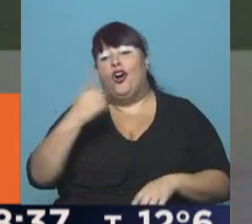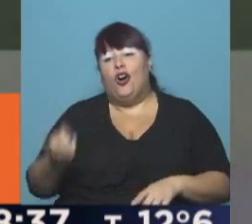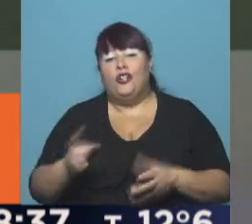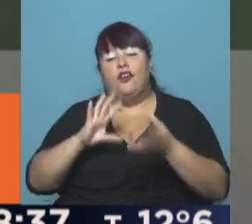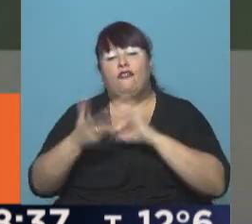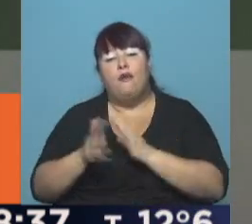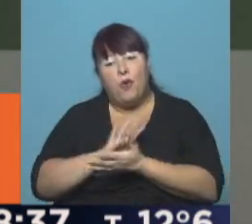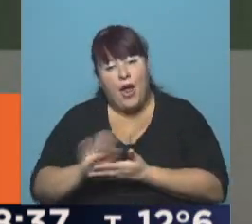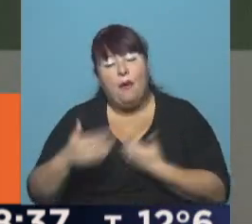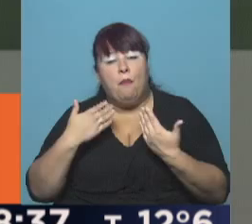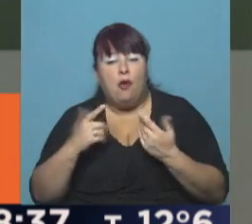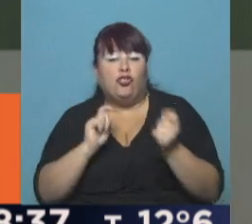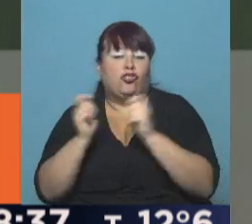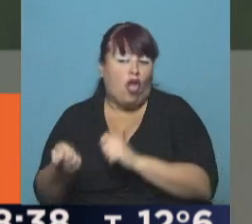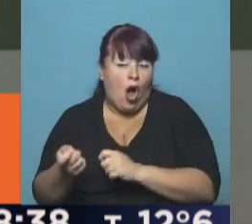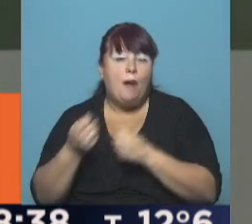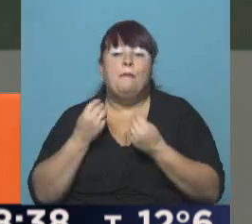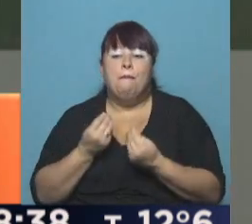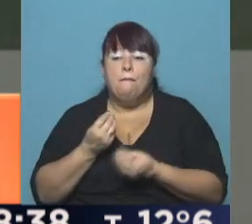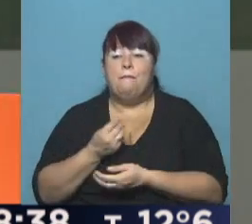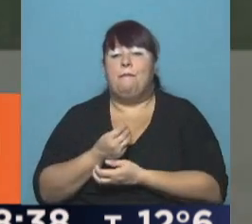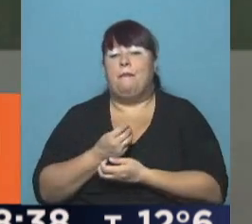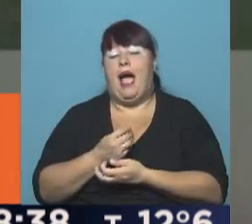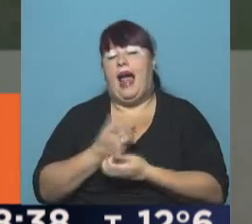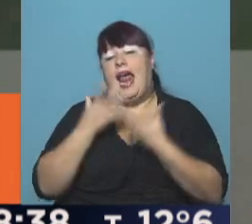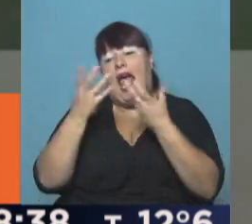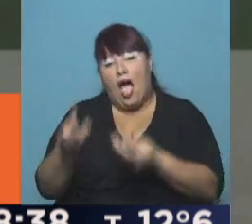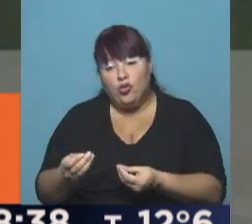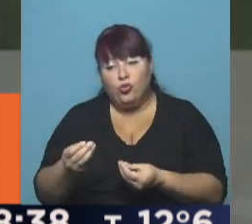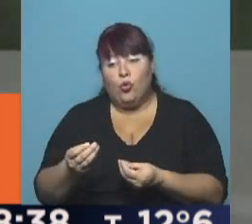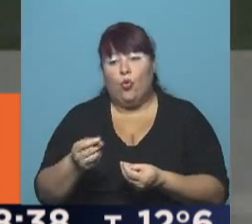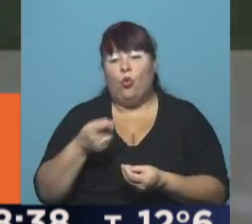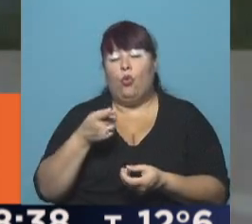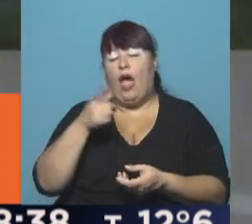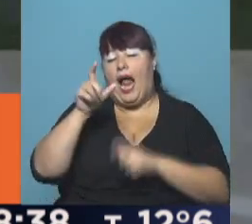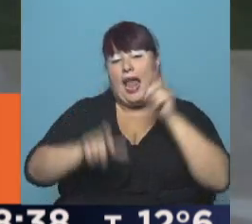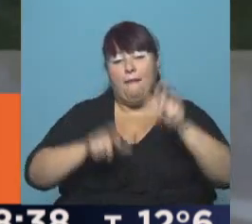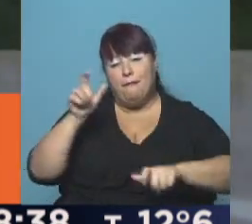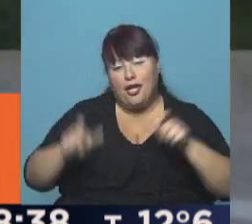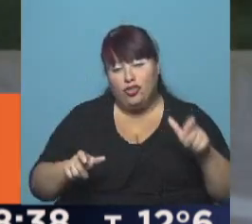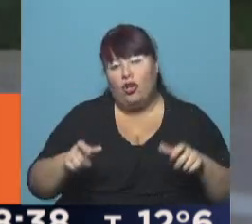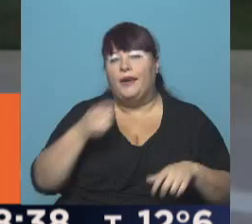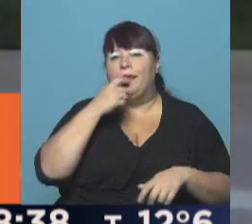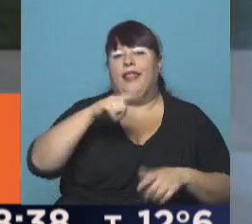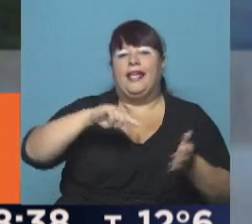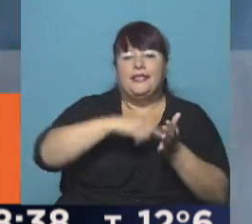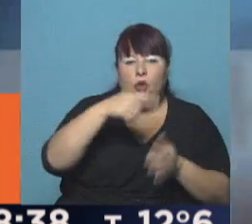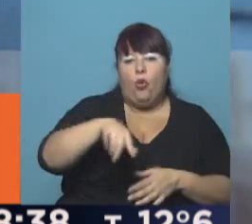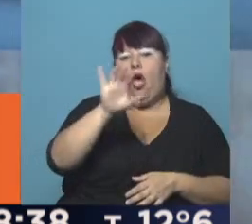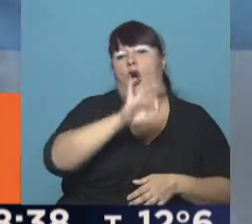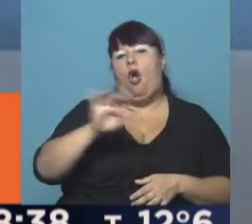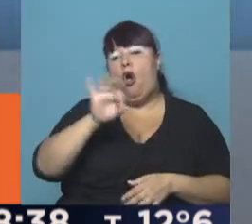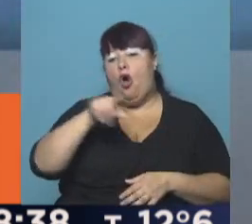instrumentos se pueden utilizar para que las asistencias que llegan al ciudadano tanto urbano como